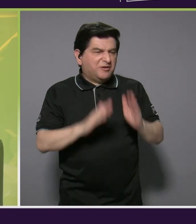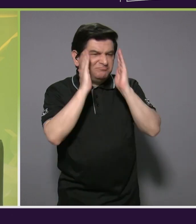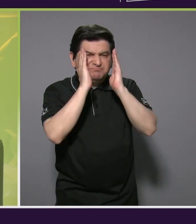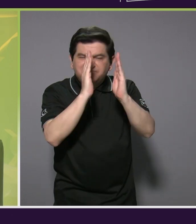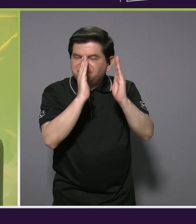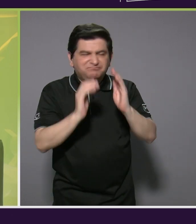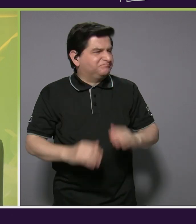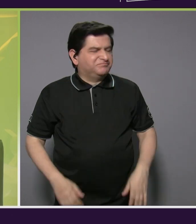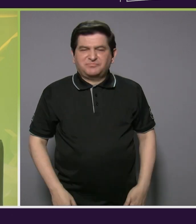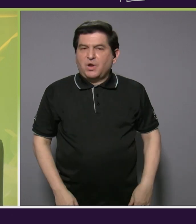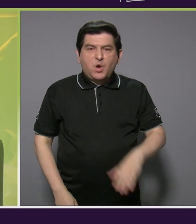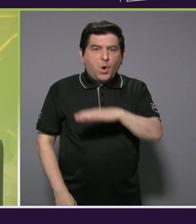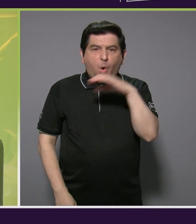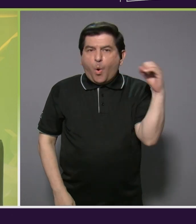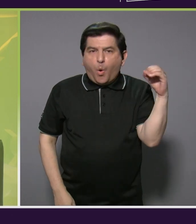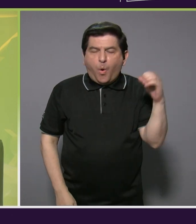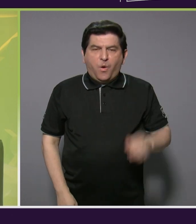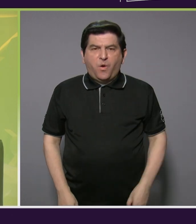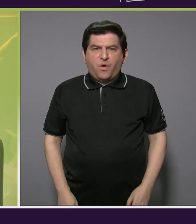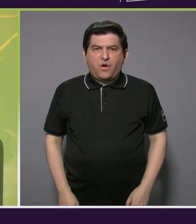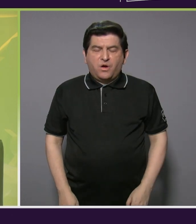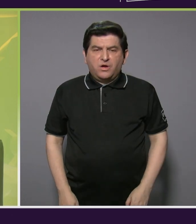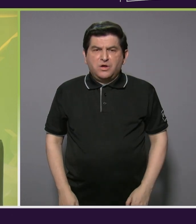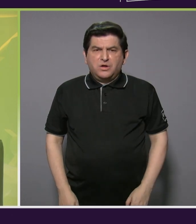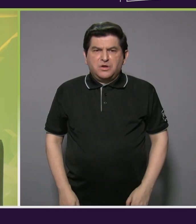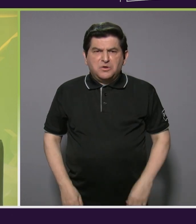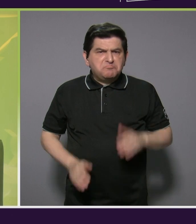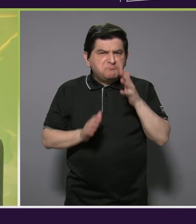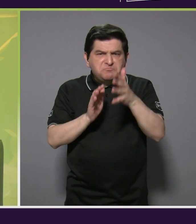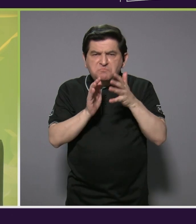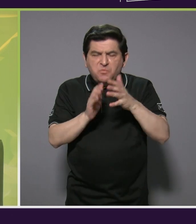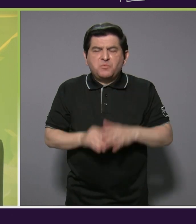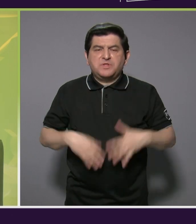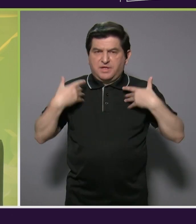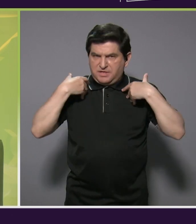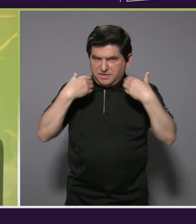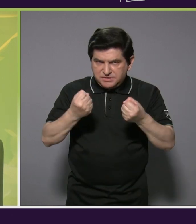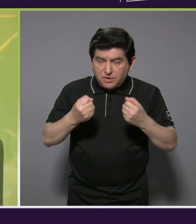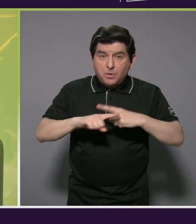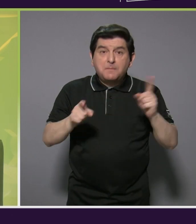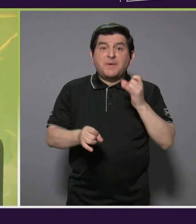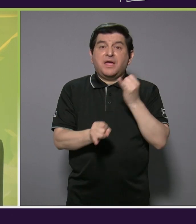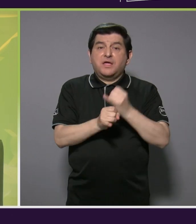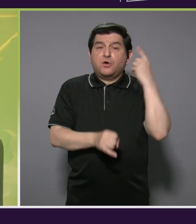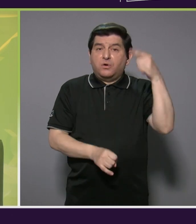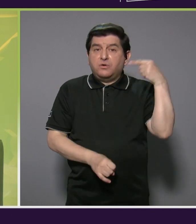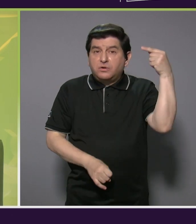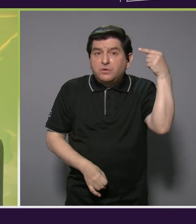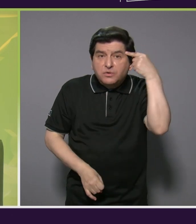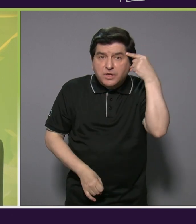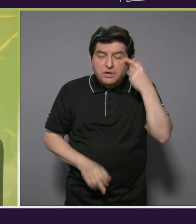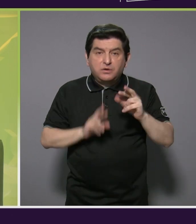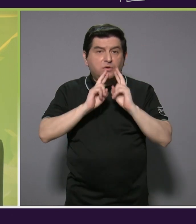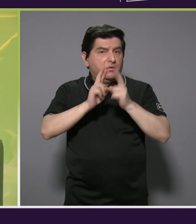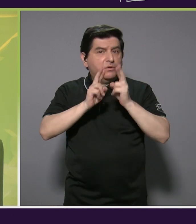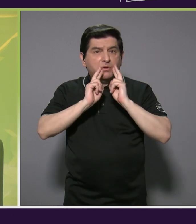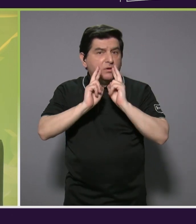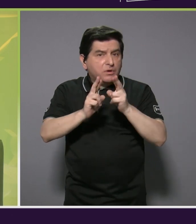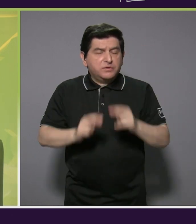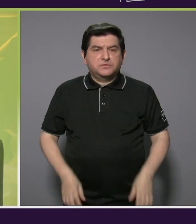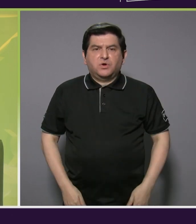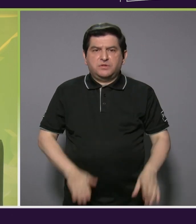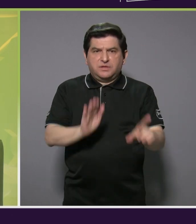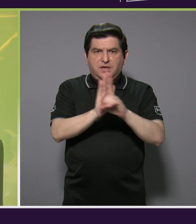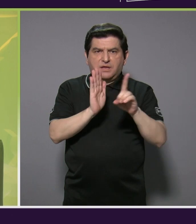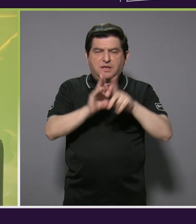que no está pendiente de su estado de salud y demás, pero también si las instituciones del Estado no responden a los derechos